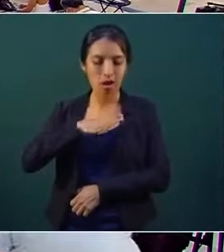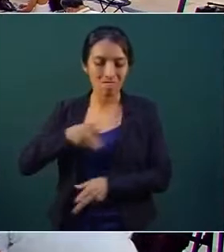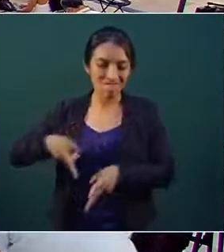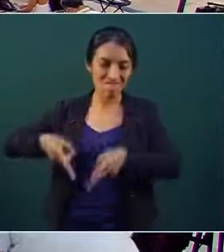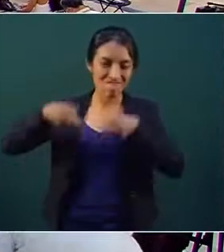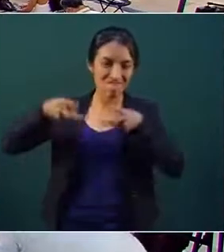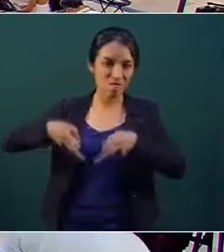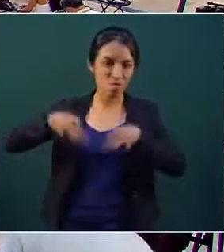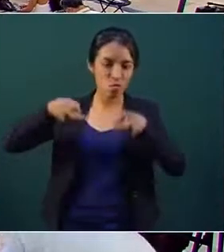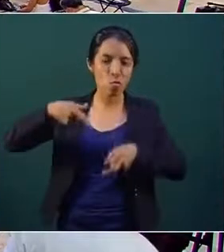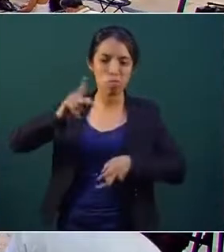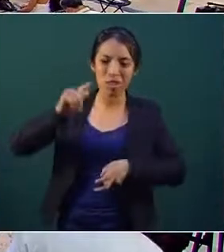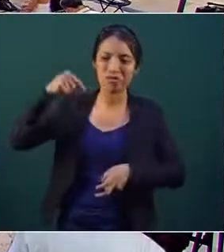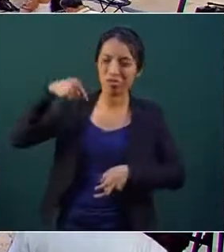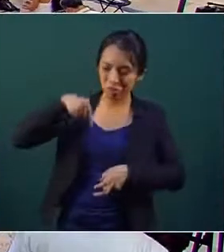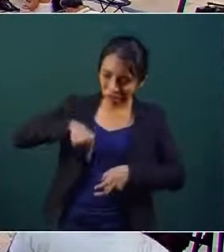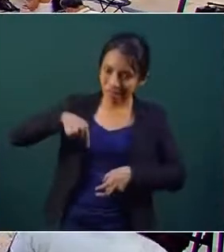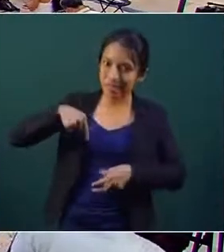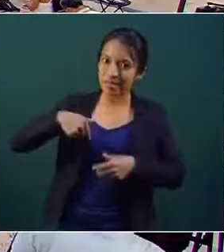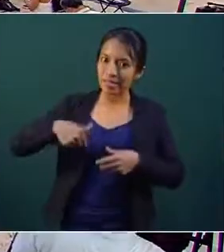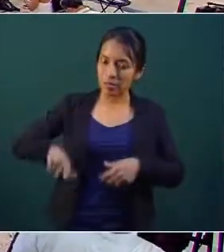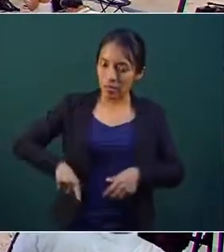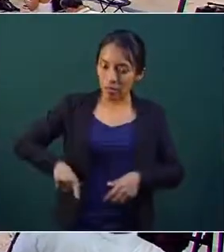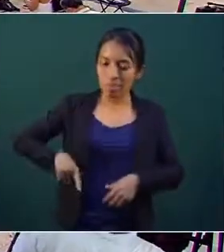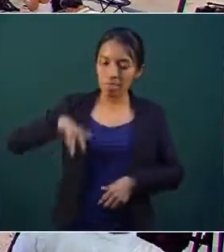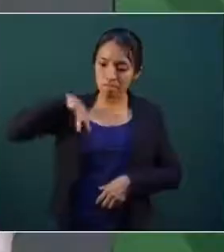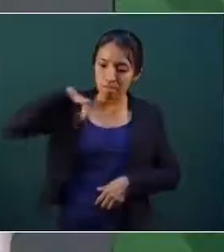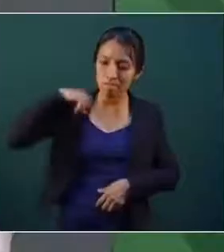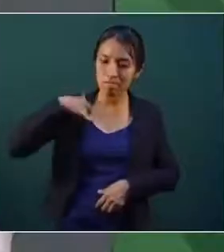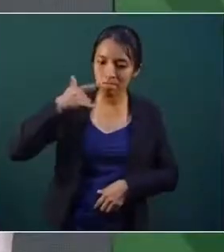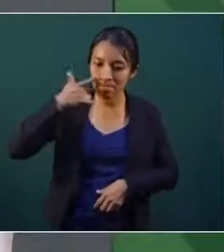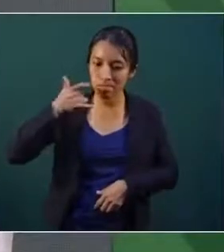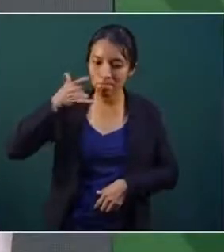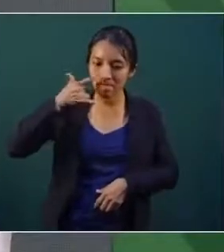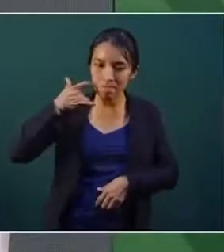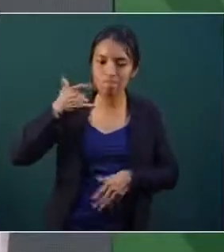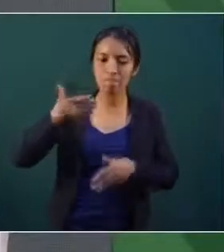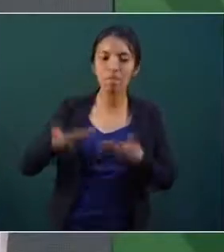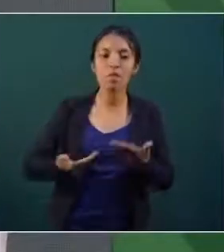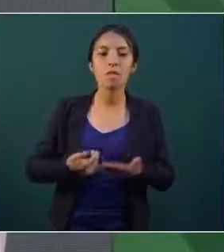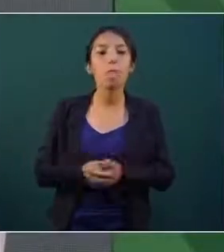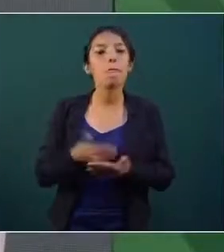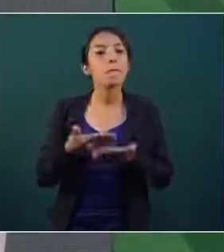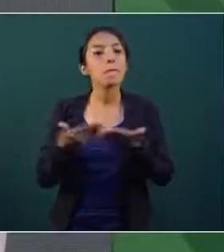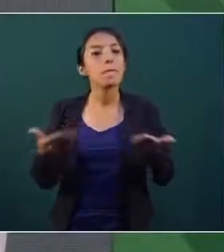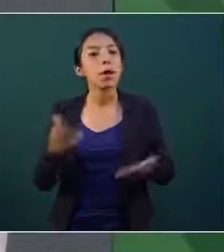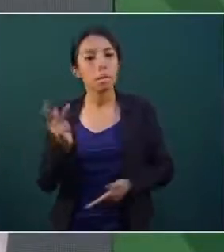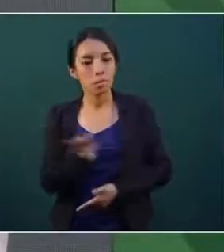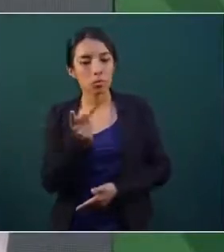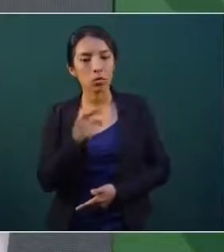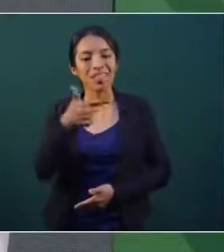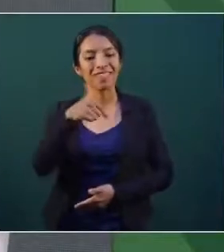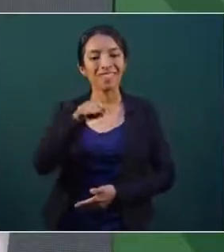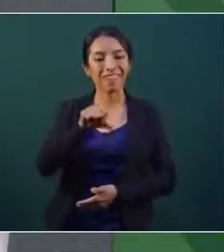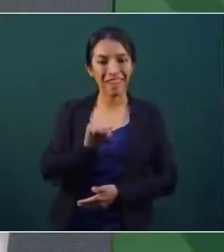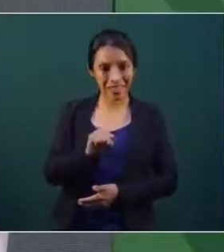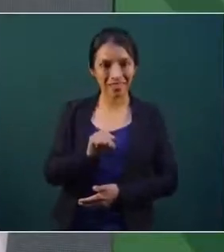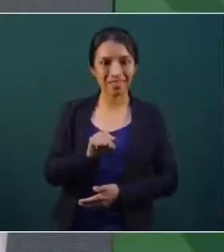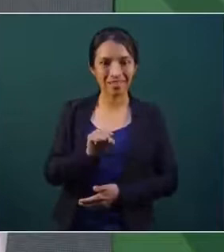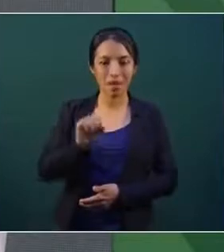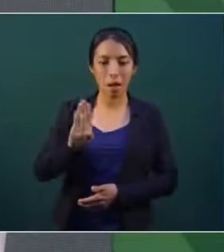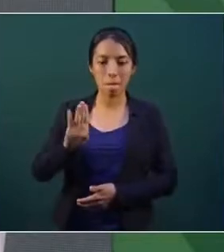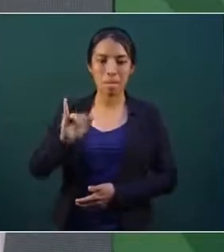se está combatiendo constantemente. Acerca del gas bienestar, se está